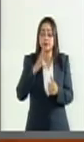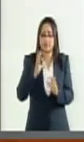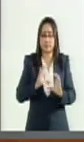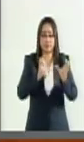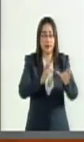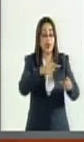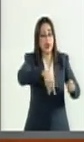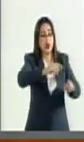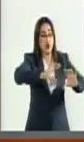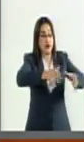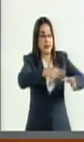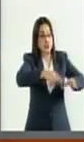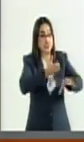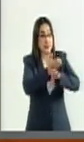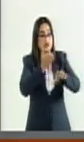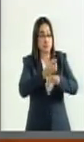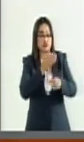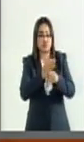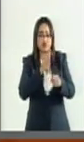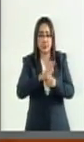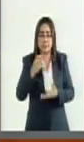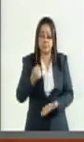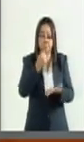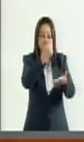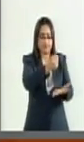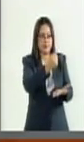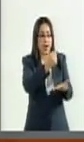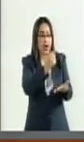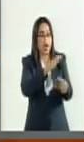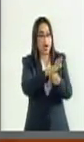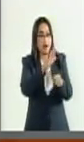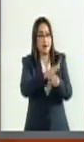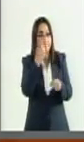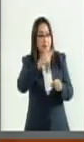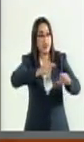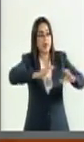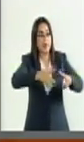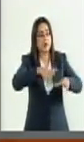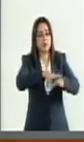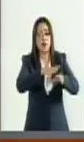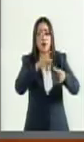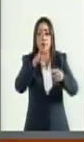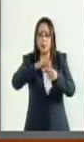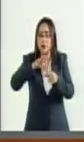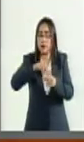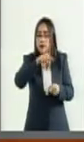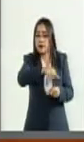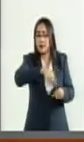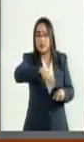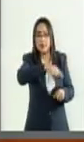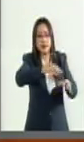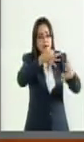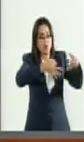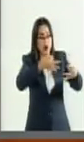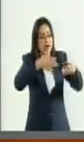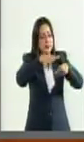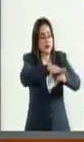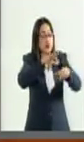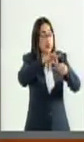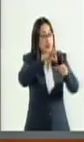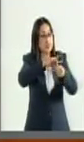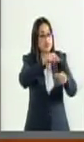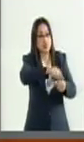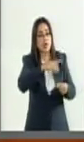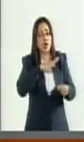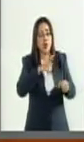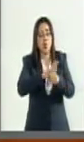la obligación de garantizar la suficiencia presupuestal de los organismos electorales y de los tribunales electorales bajo el